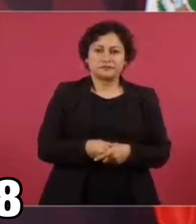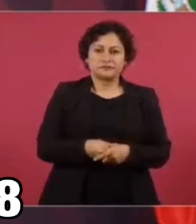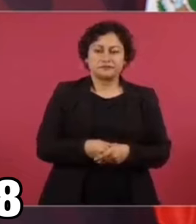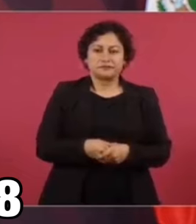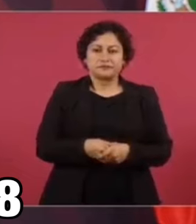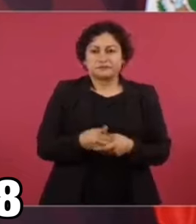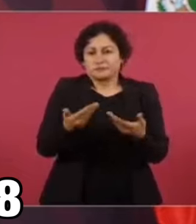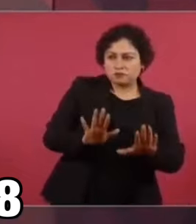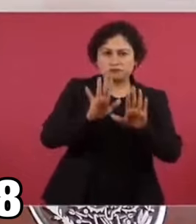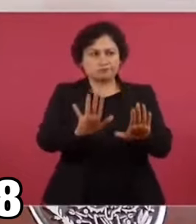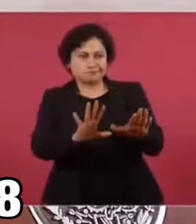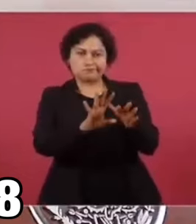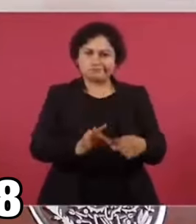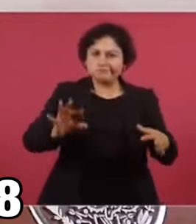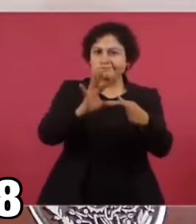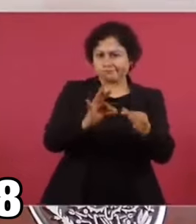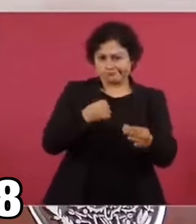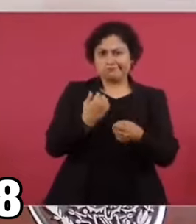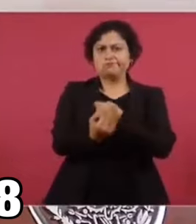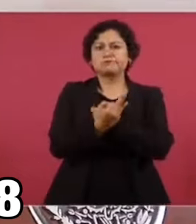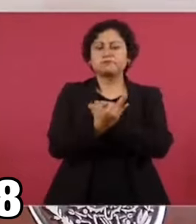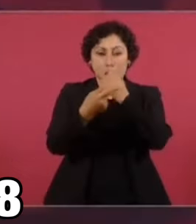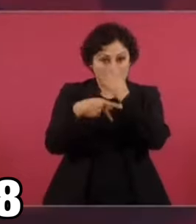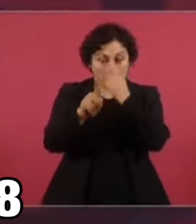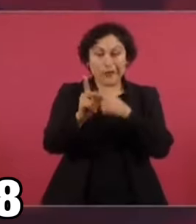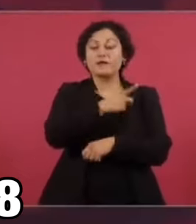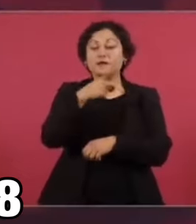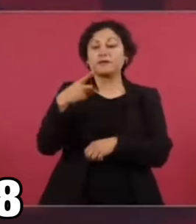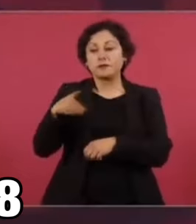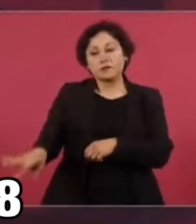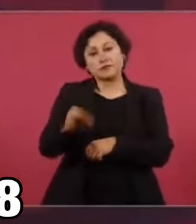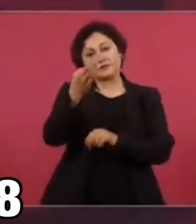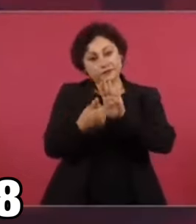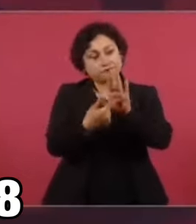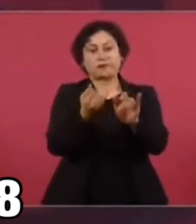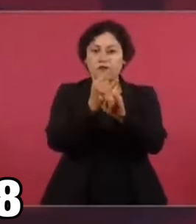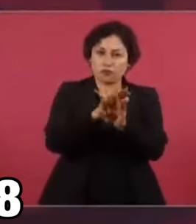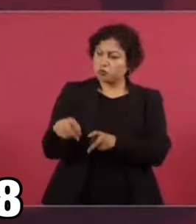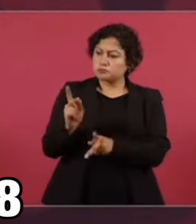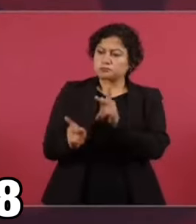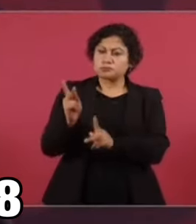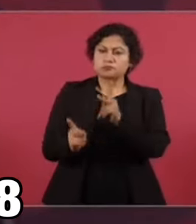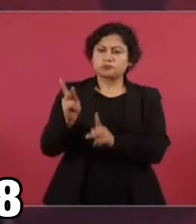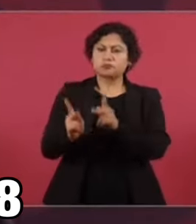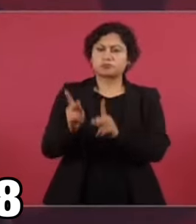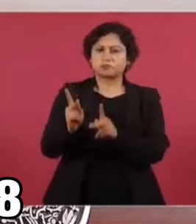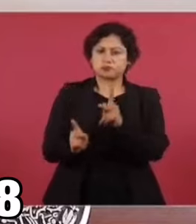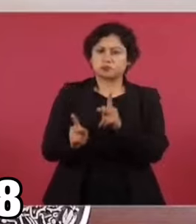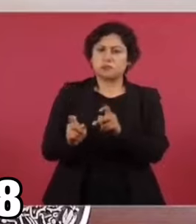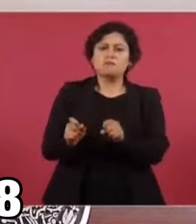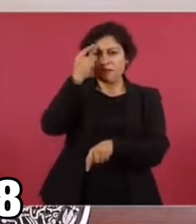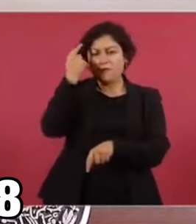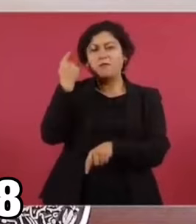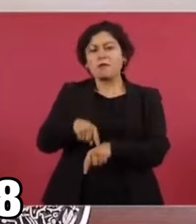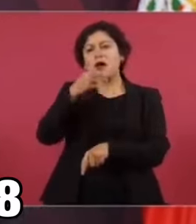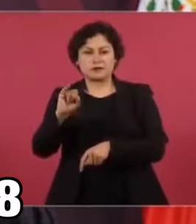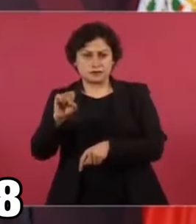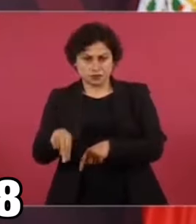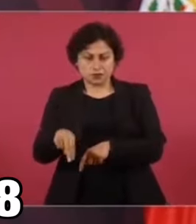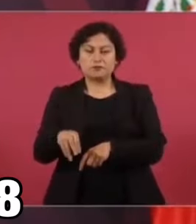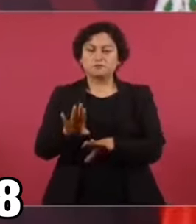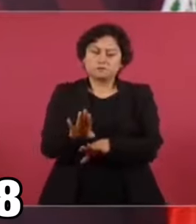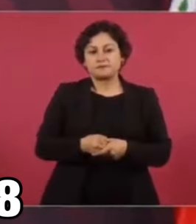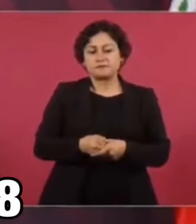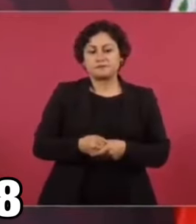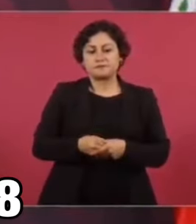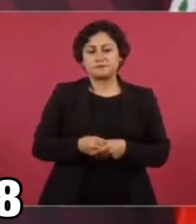que defenderse, hay también que estar informando sobre estas estrategias. Mandé un mensaje a los de Univisión. Primero,